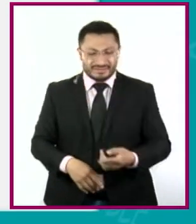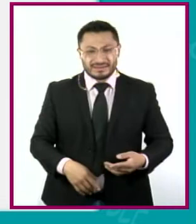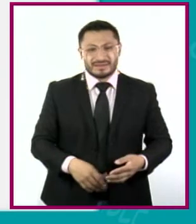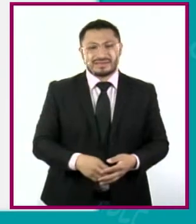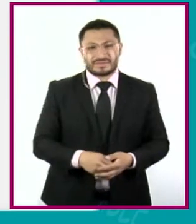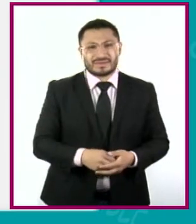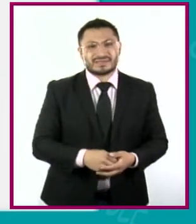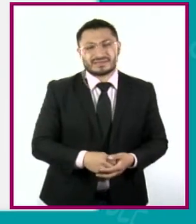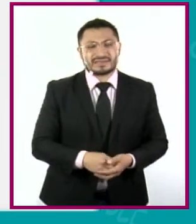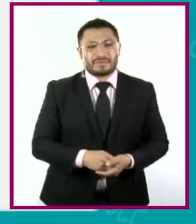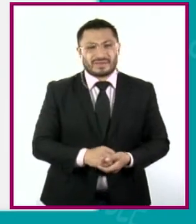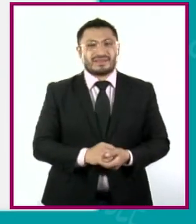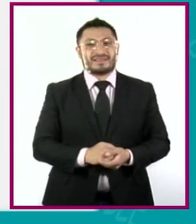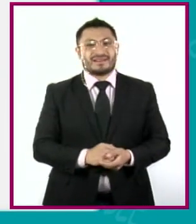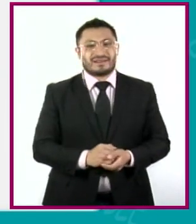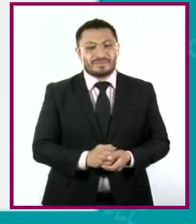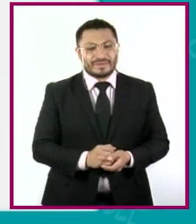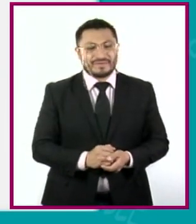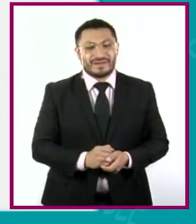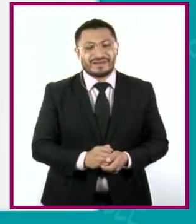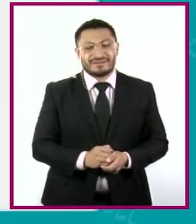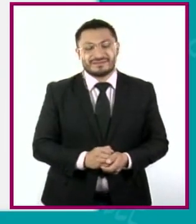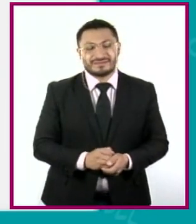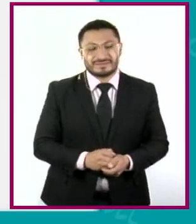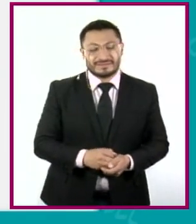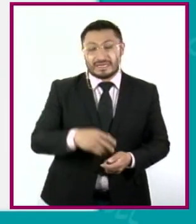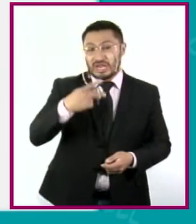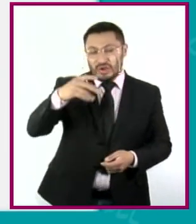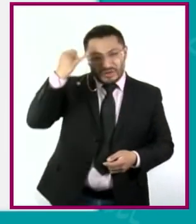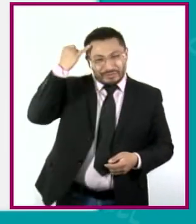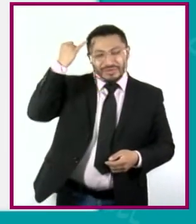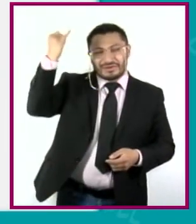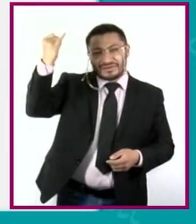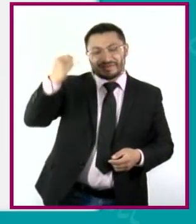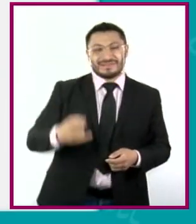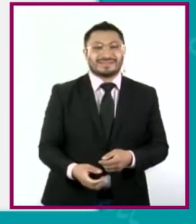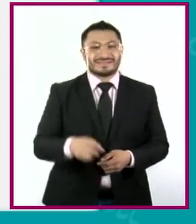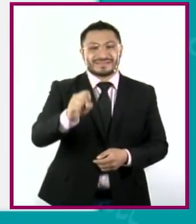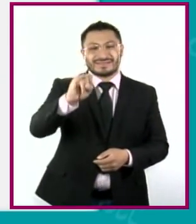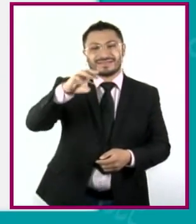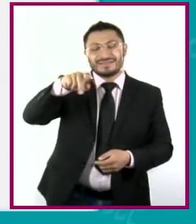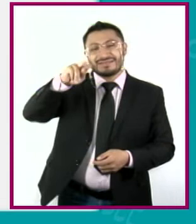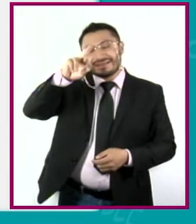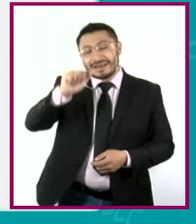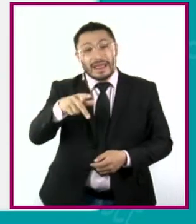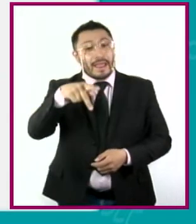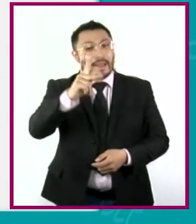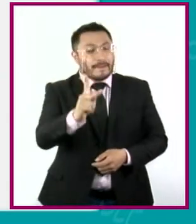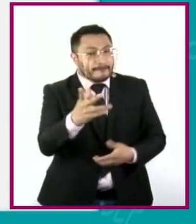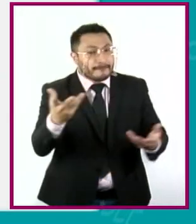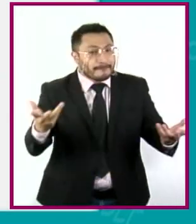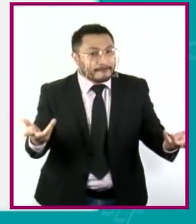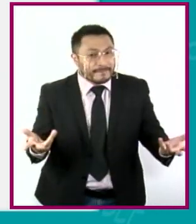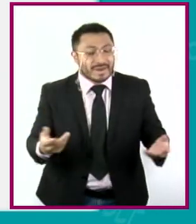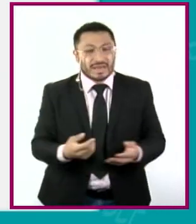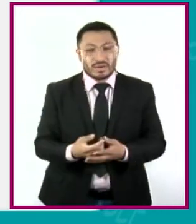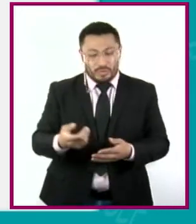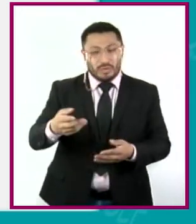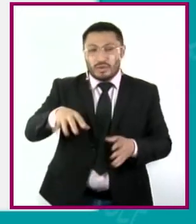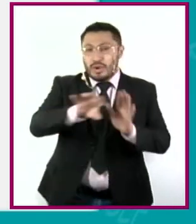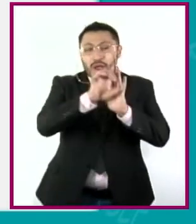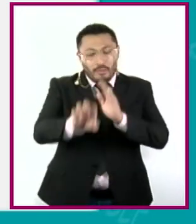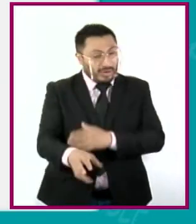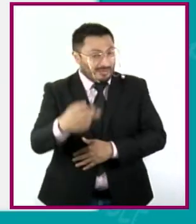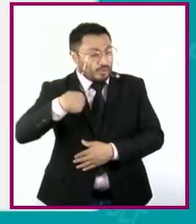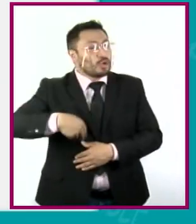muestran ideas de simetría, pero desde un punto de vista matemático